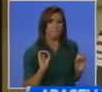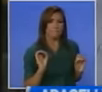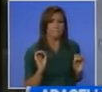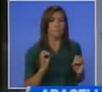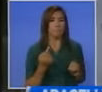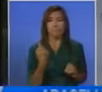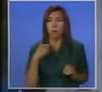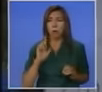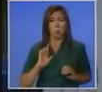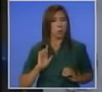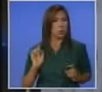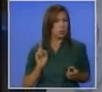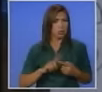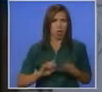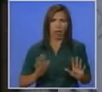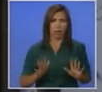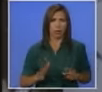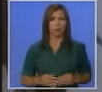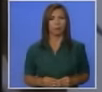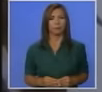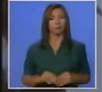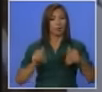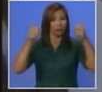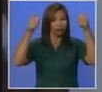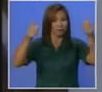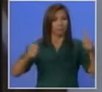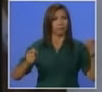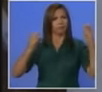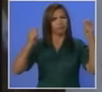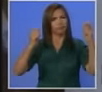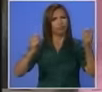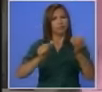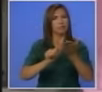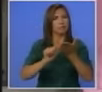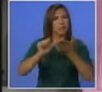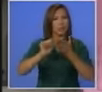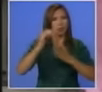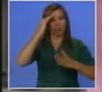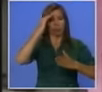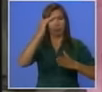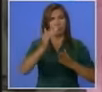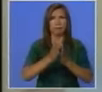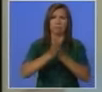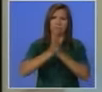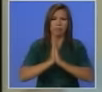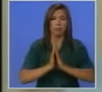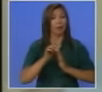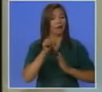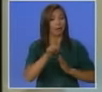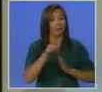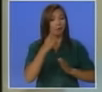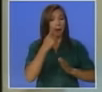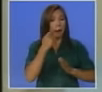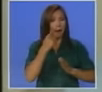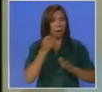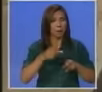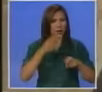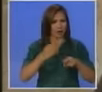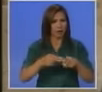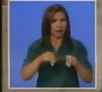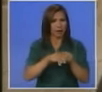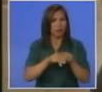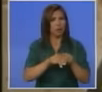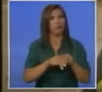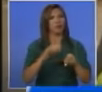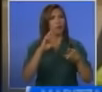lunes. Con pancartas en mano, no se cansan de solicitar al Ministerio del Interior que el implicado sea puesto en la lista de los más buscados. Para